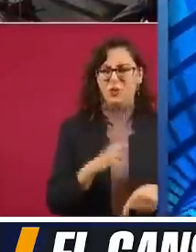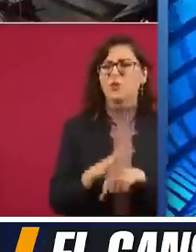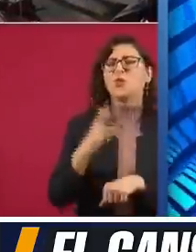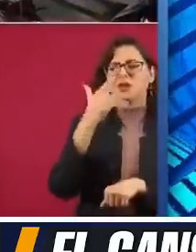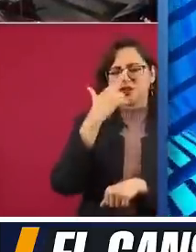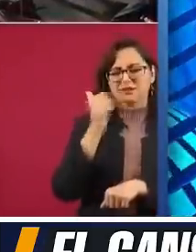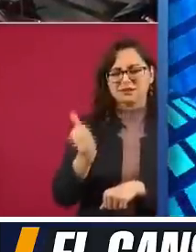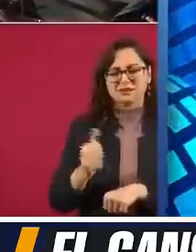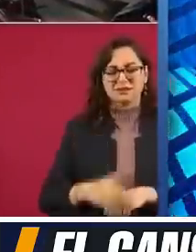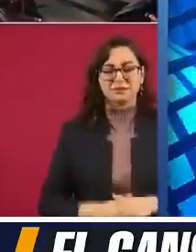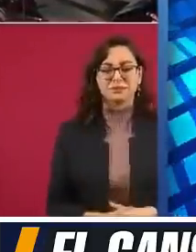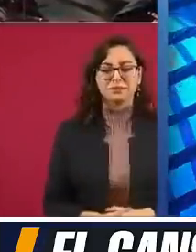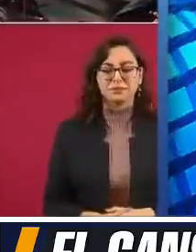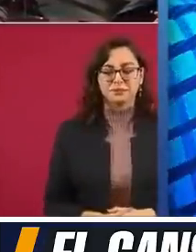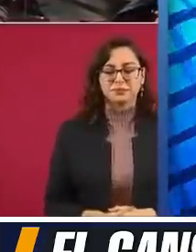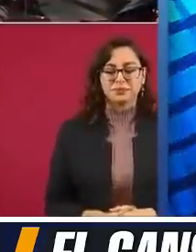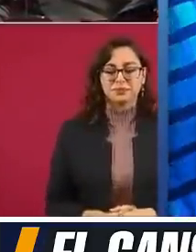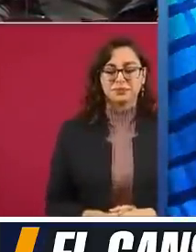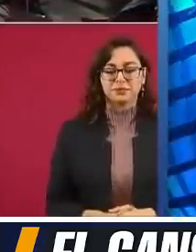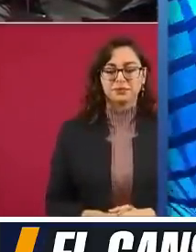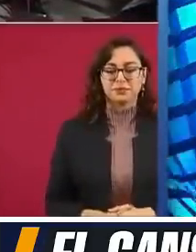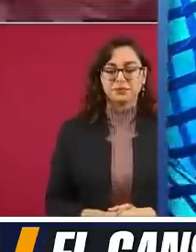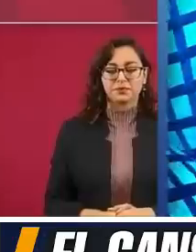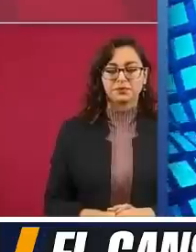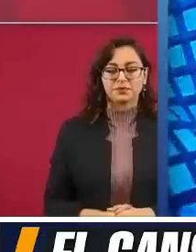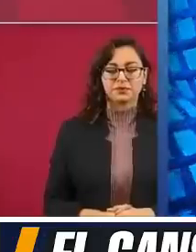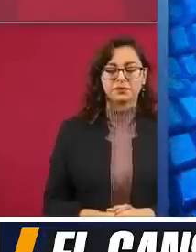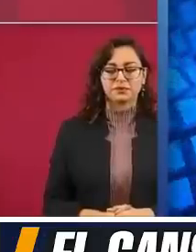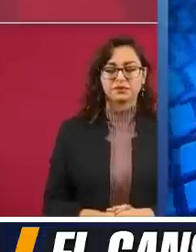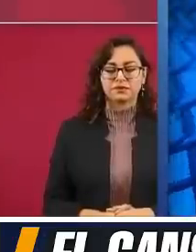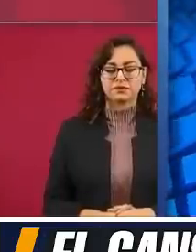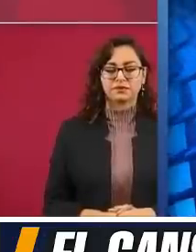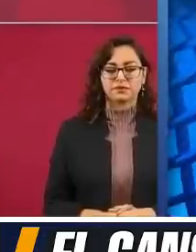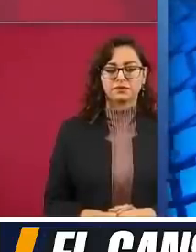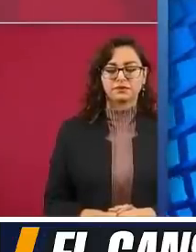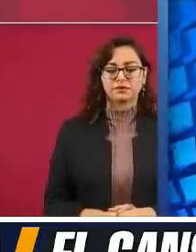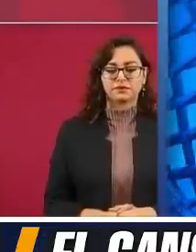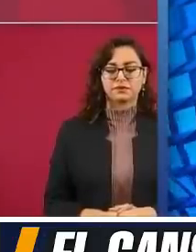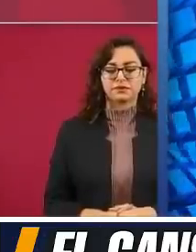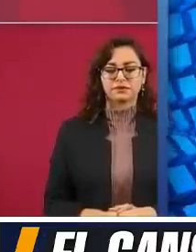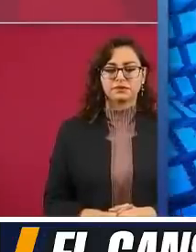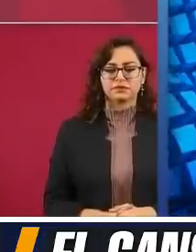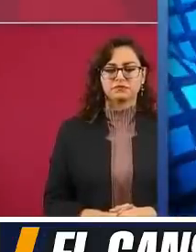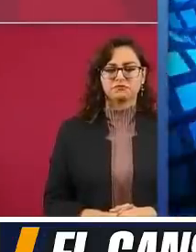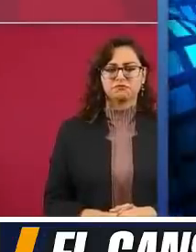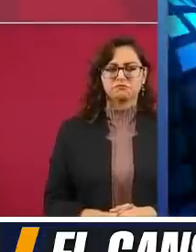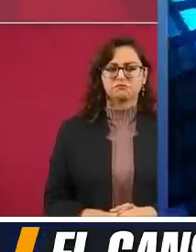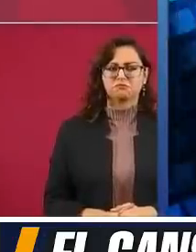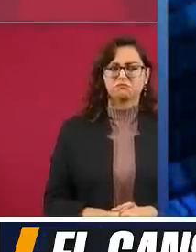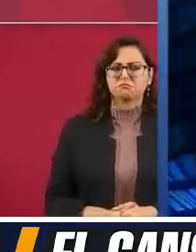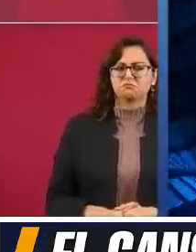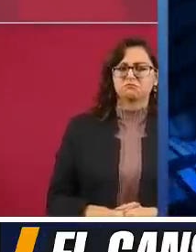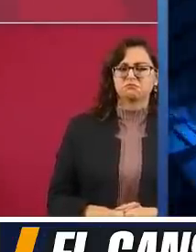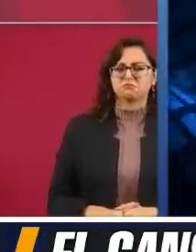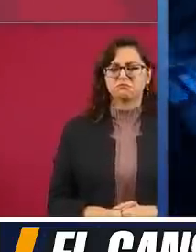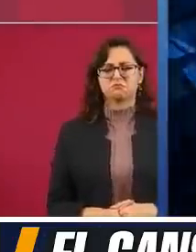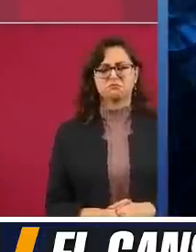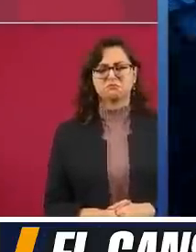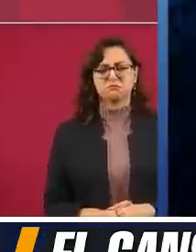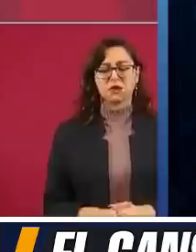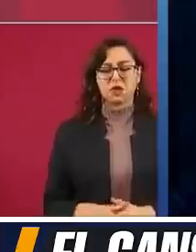Bueno, no es una cosa que tenga que ver con la